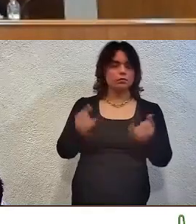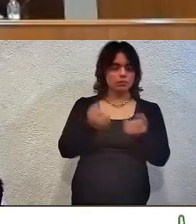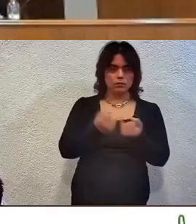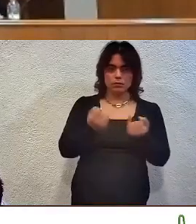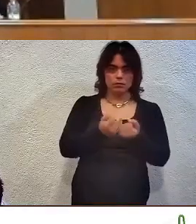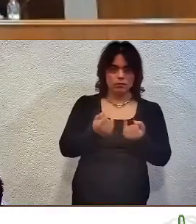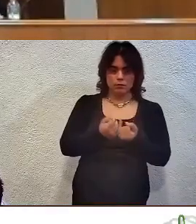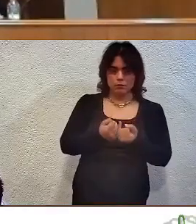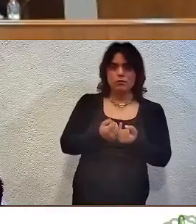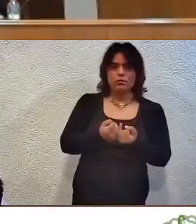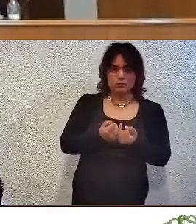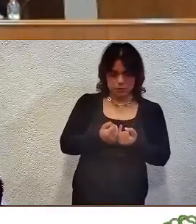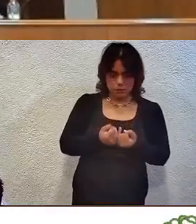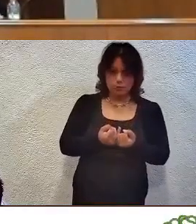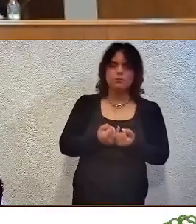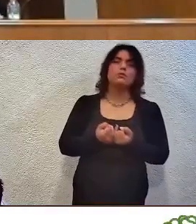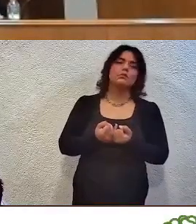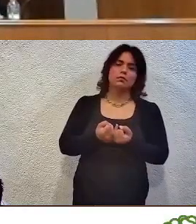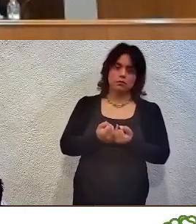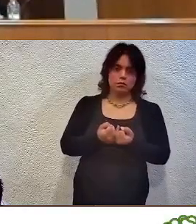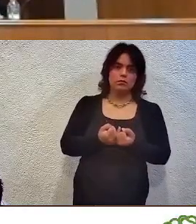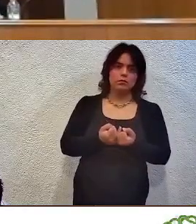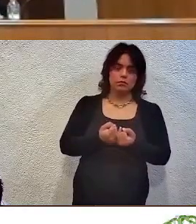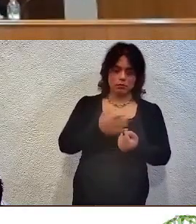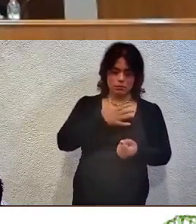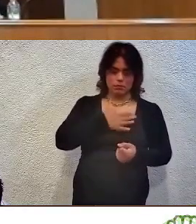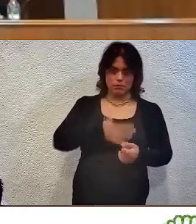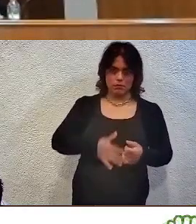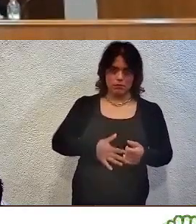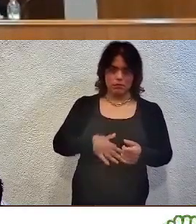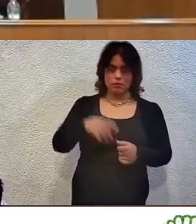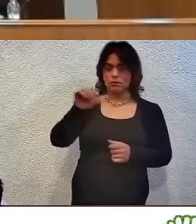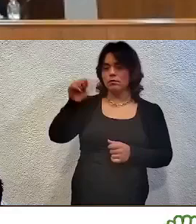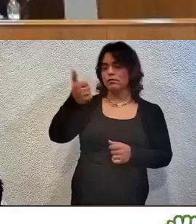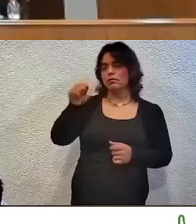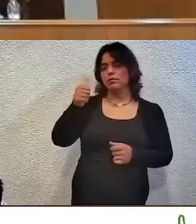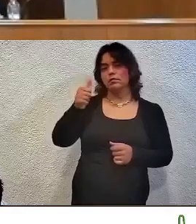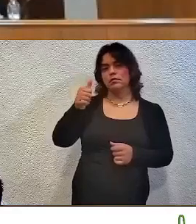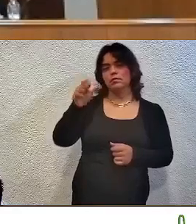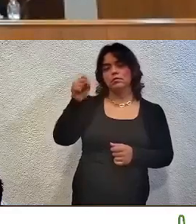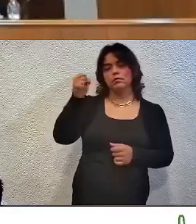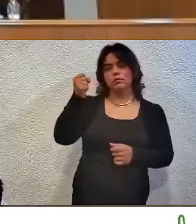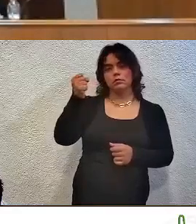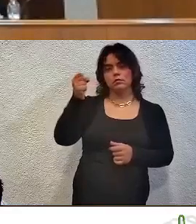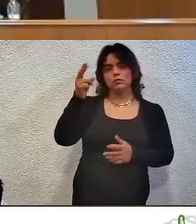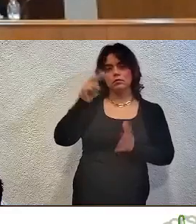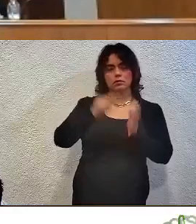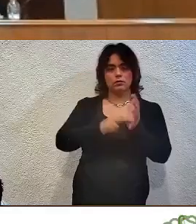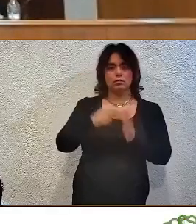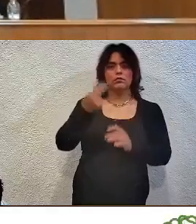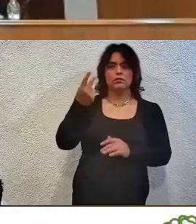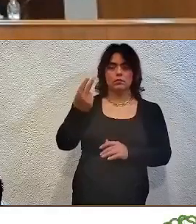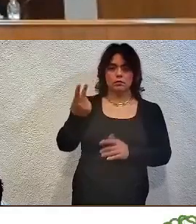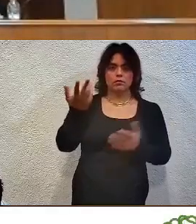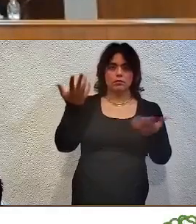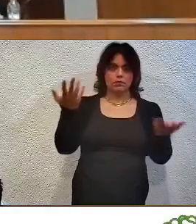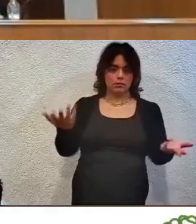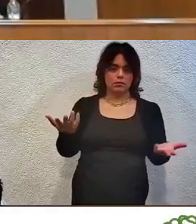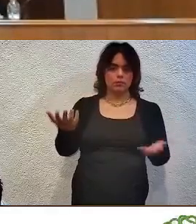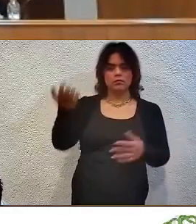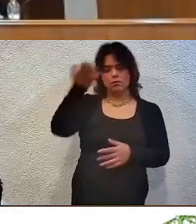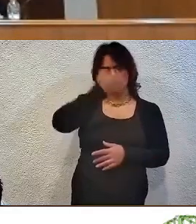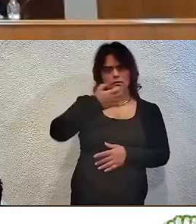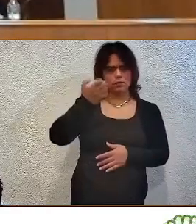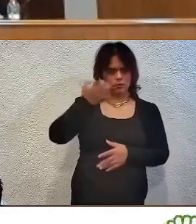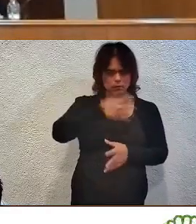presencia judicial de la magistratura ponente el 11 de septiembre del año en curso. De modo que, de un análisis integral